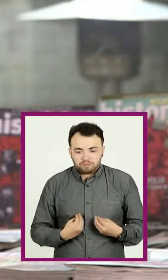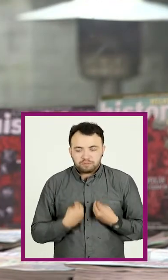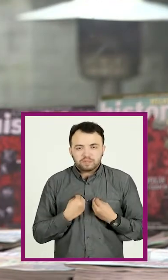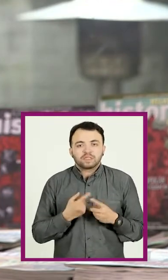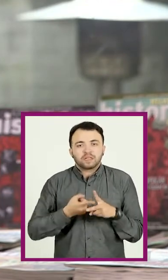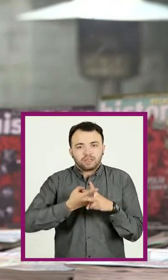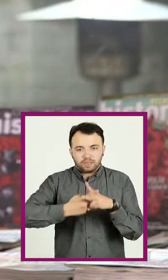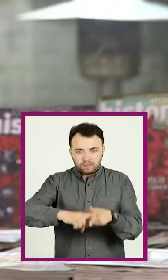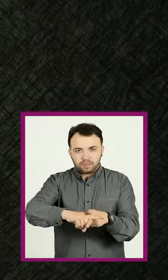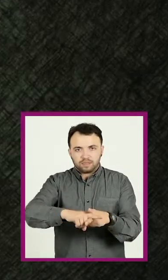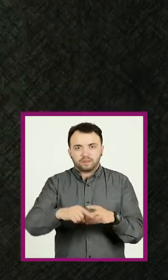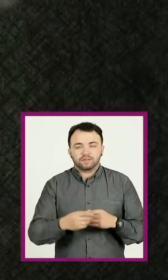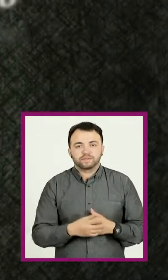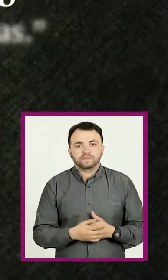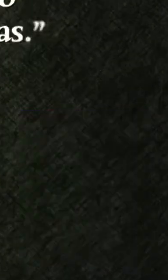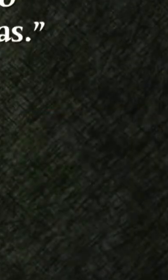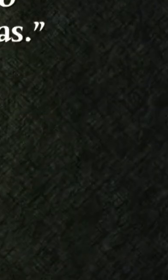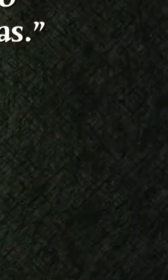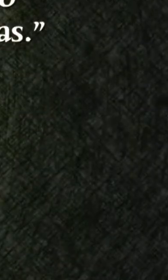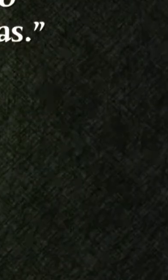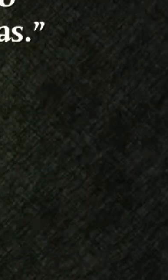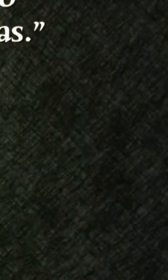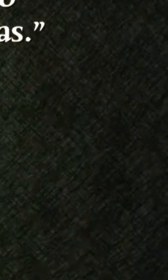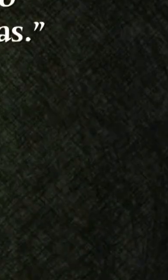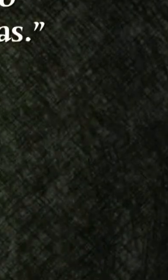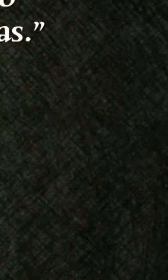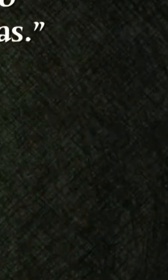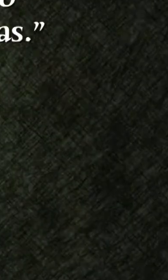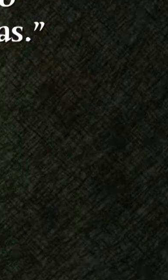el presente, ¿no?